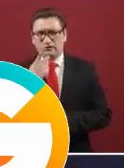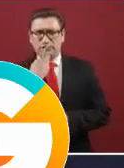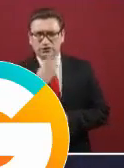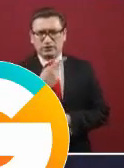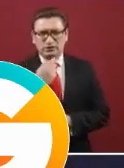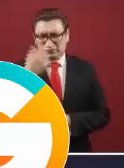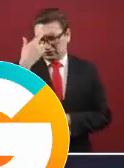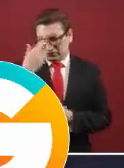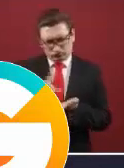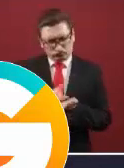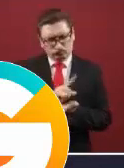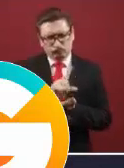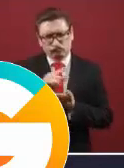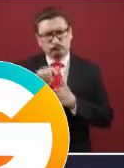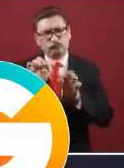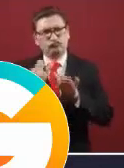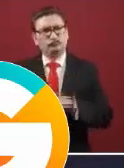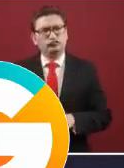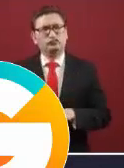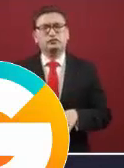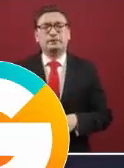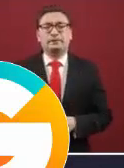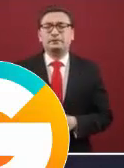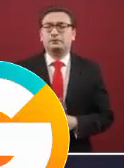Twitter hace como